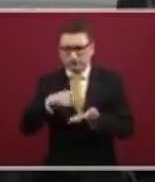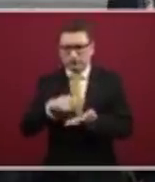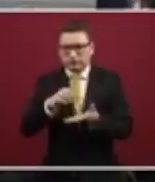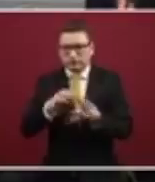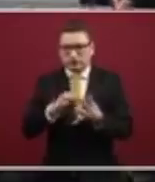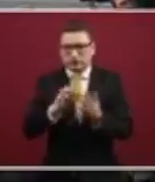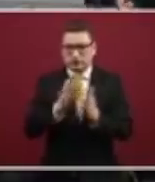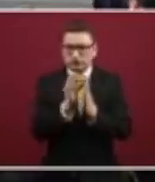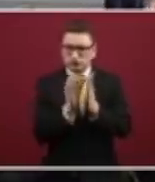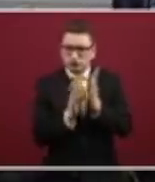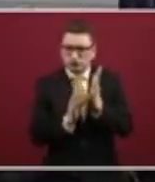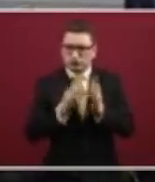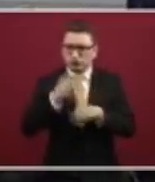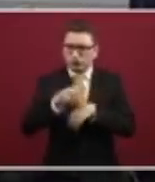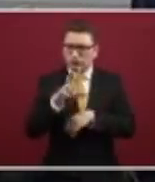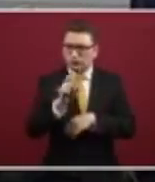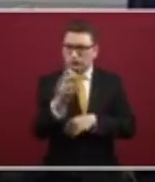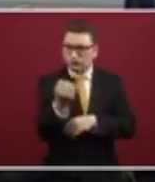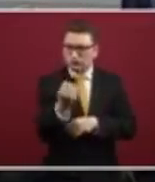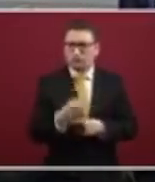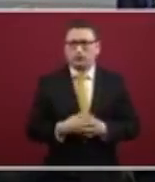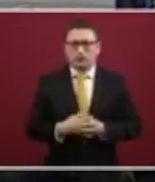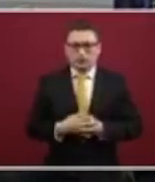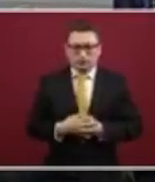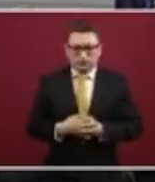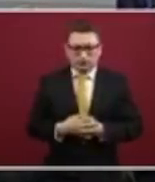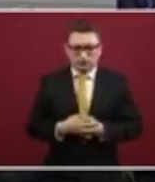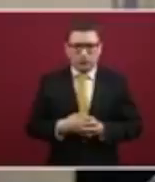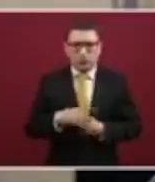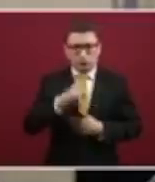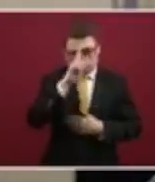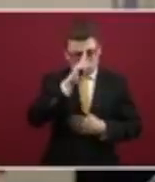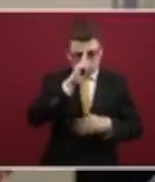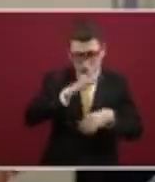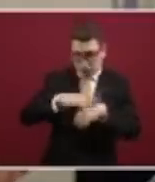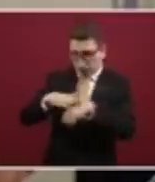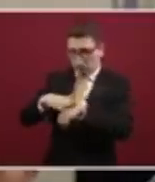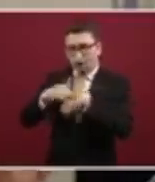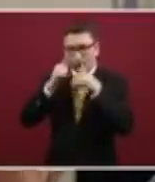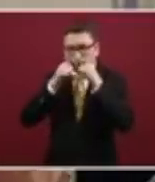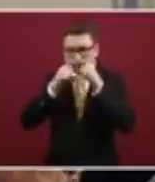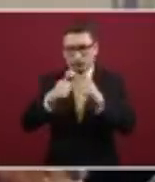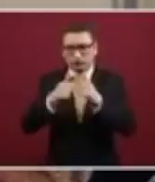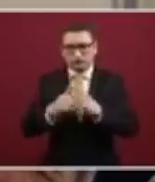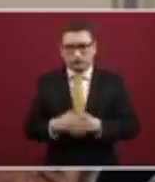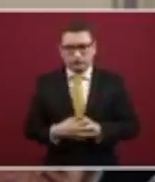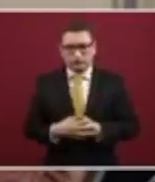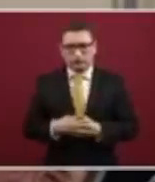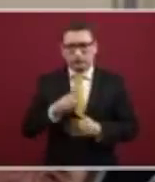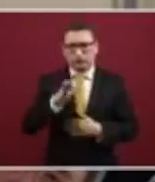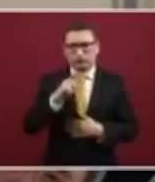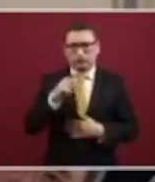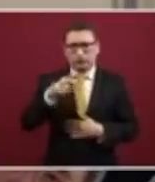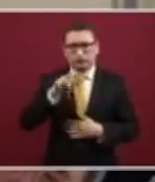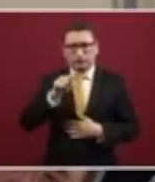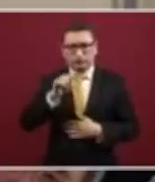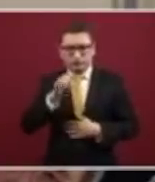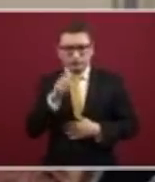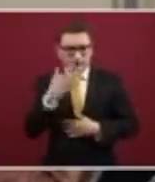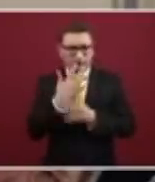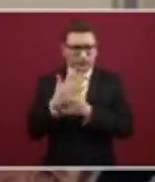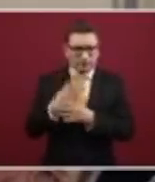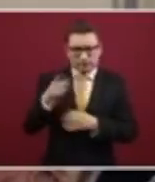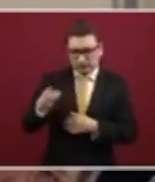punto 39 que dice escuchar consejos. Se pregunta Ortiz Pinquetti, ¿AMLO es un hombre que